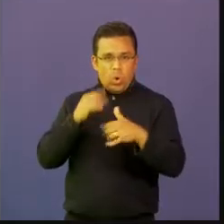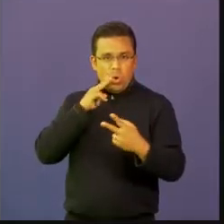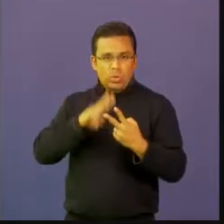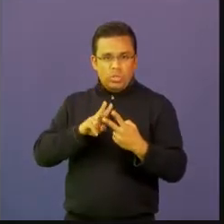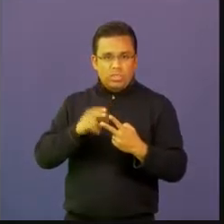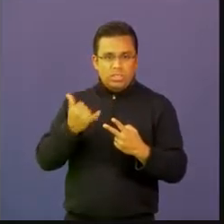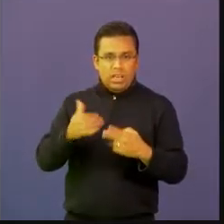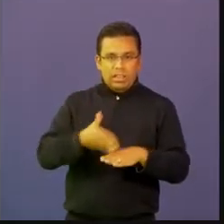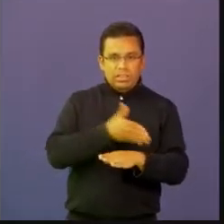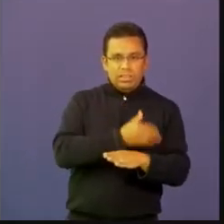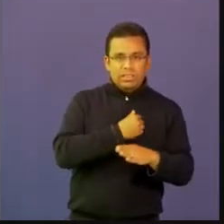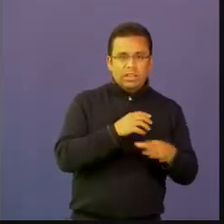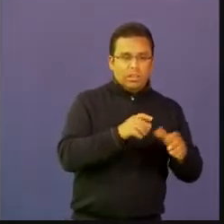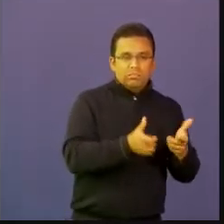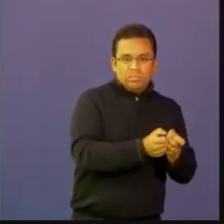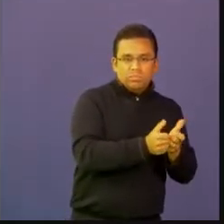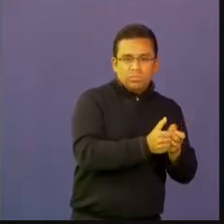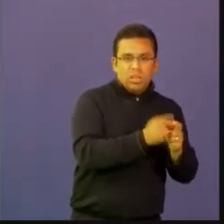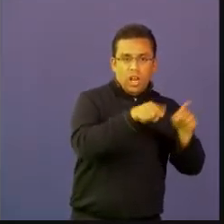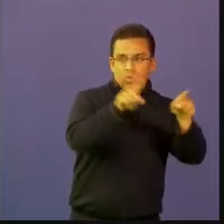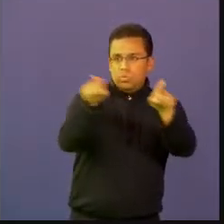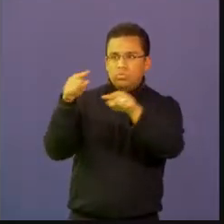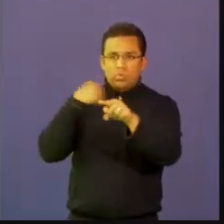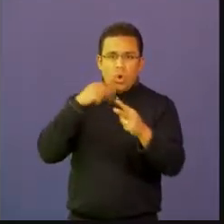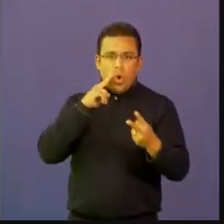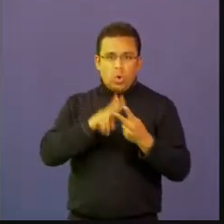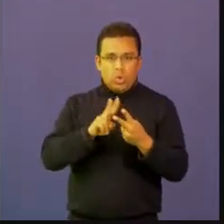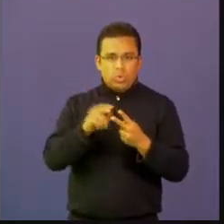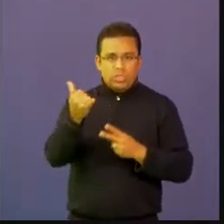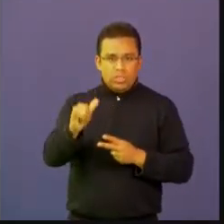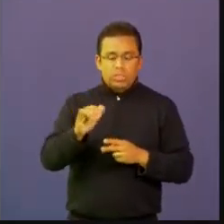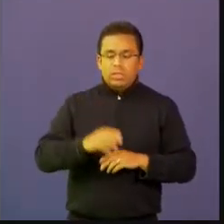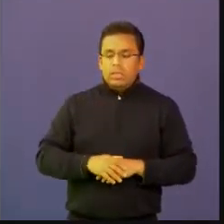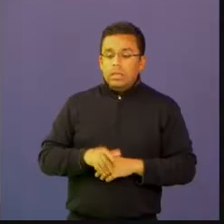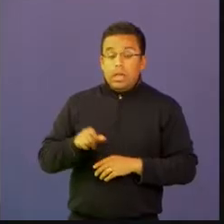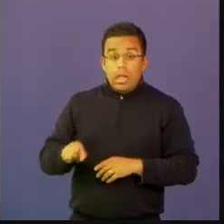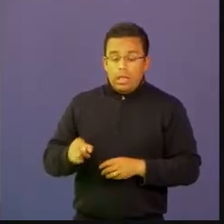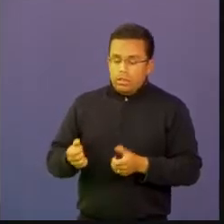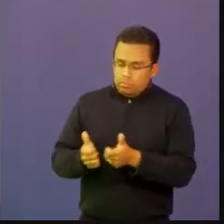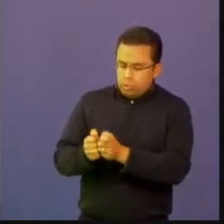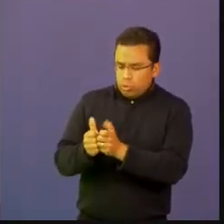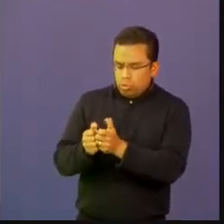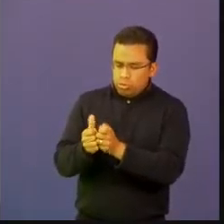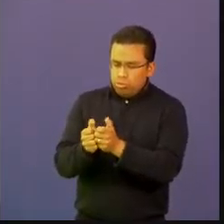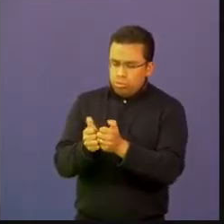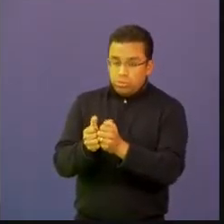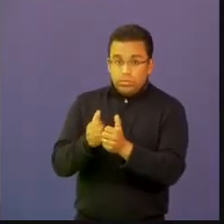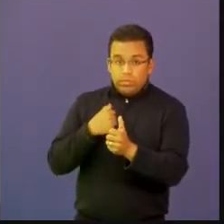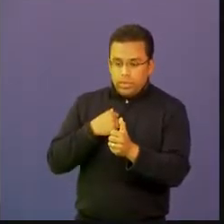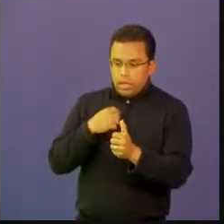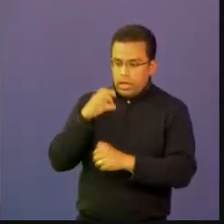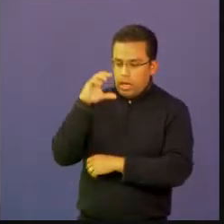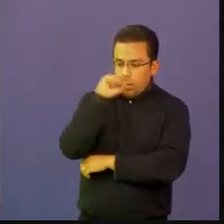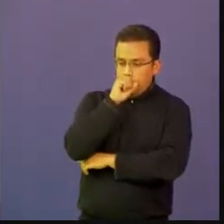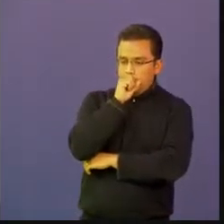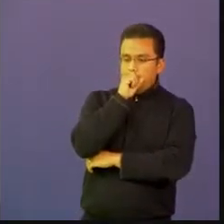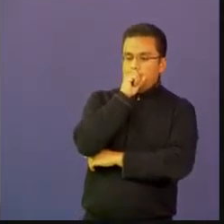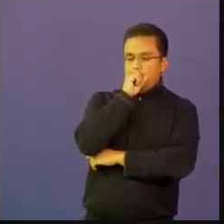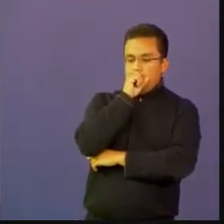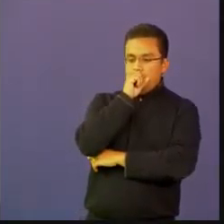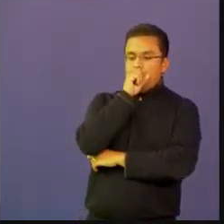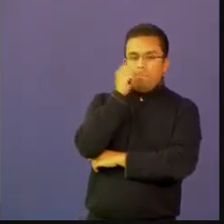se ha desarrollado bastante y a través del juego es que Jennifer encontró el puente